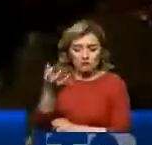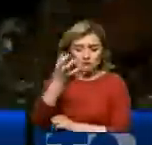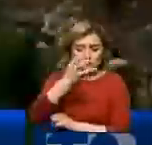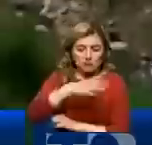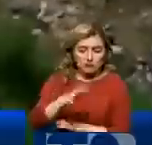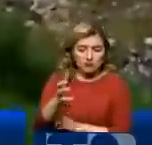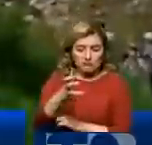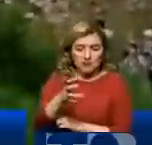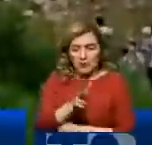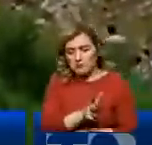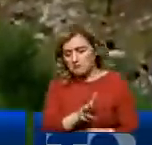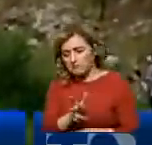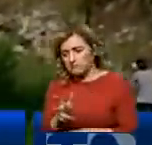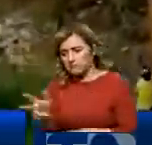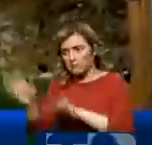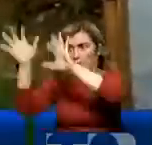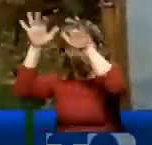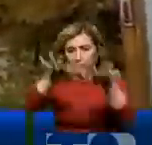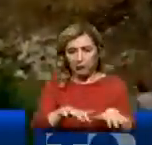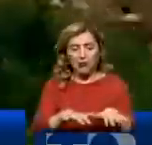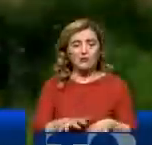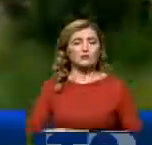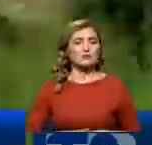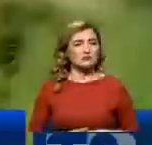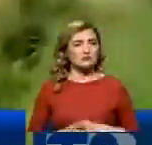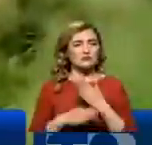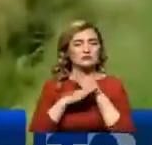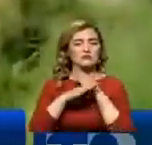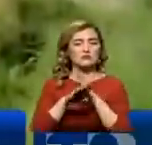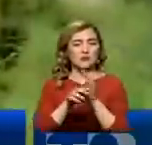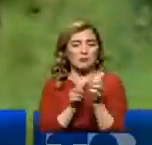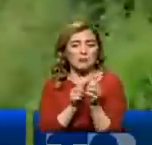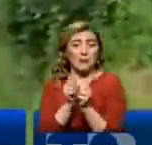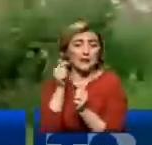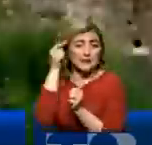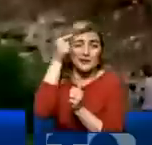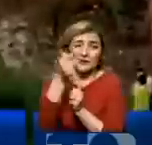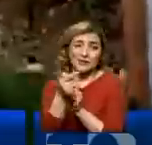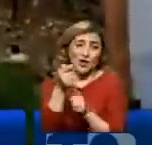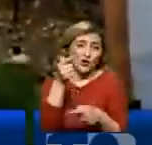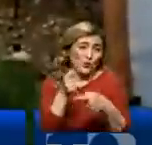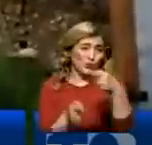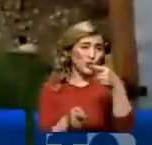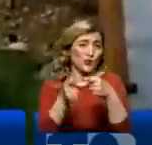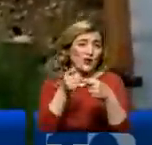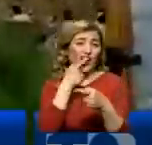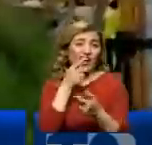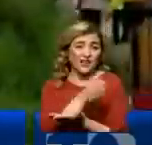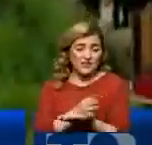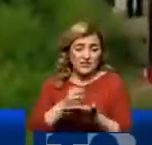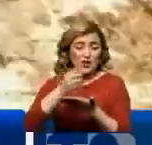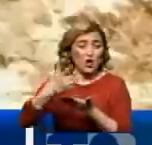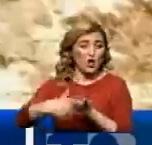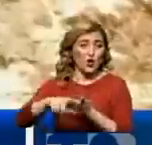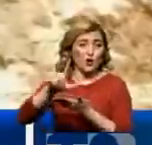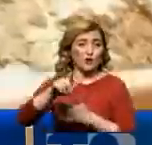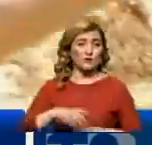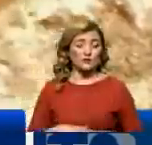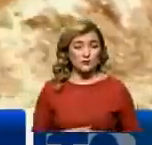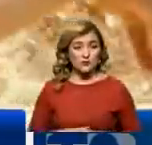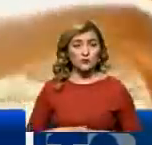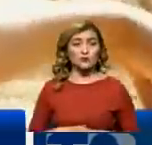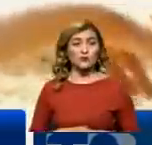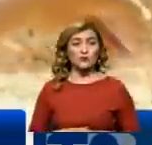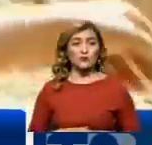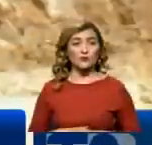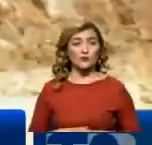limpieza. Hoy la vía continúa así, bloqueada. No hay forma de llegar por este punto desde El Oro hacia Loja. De aquí a